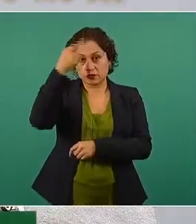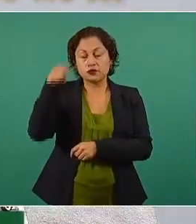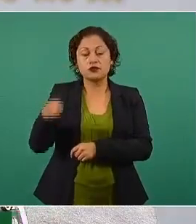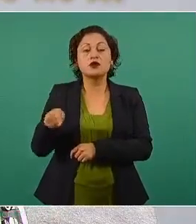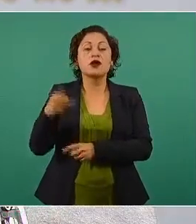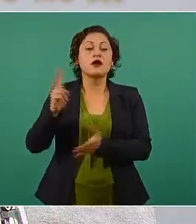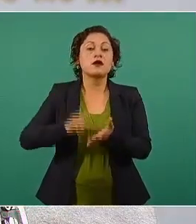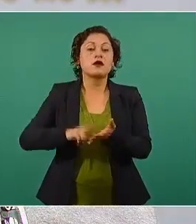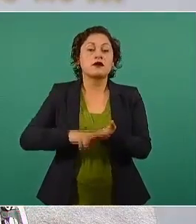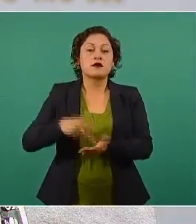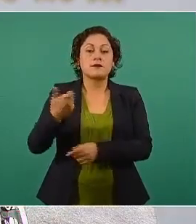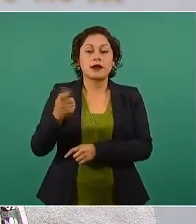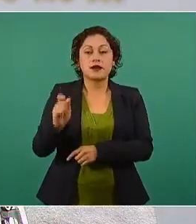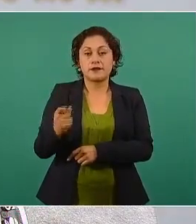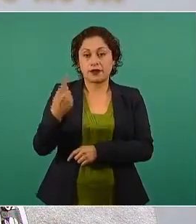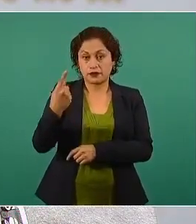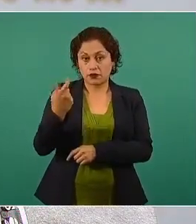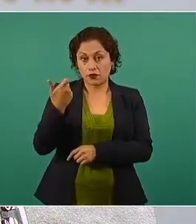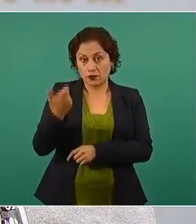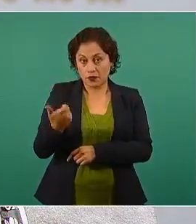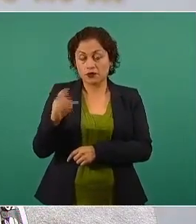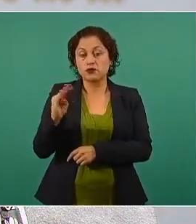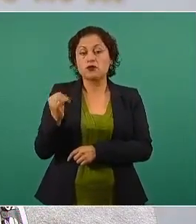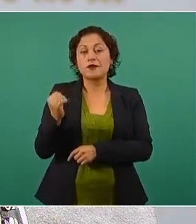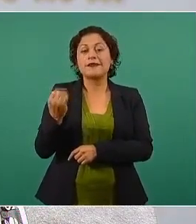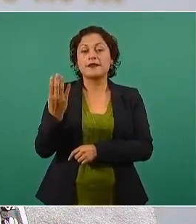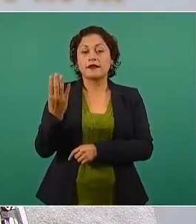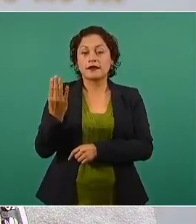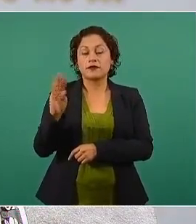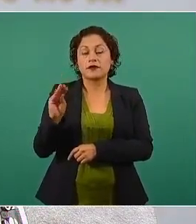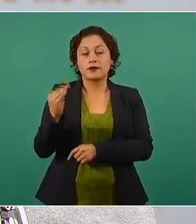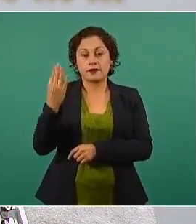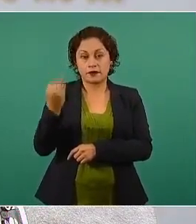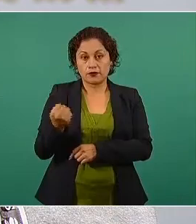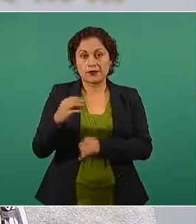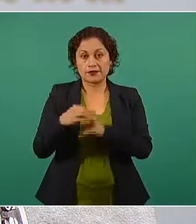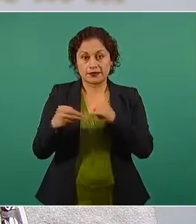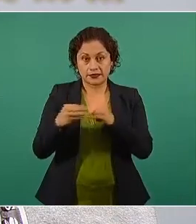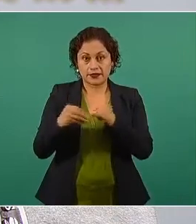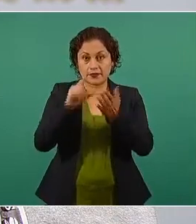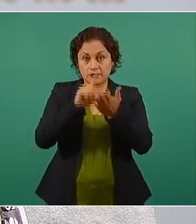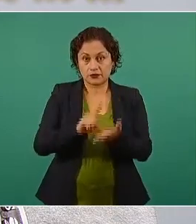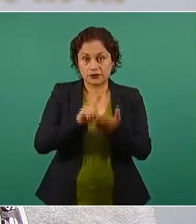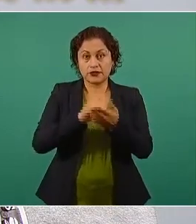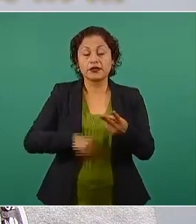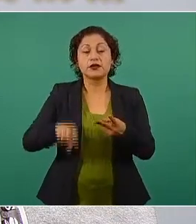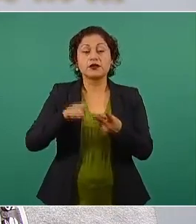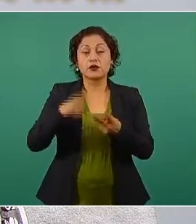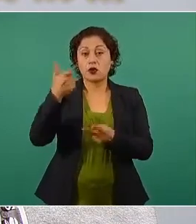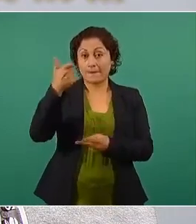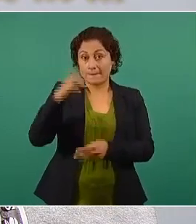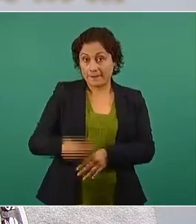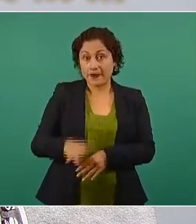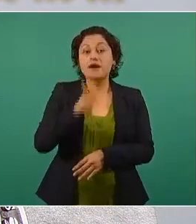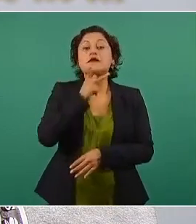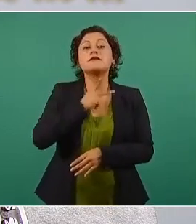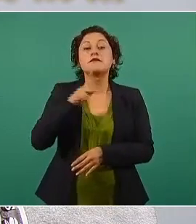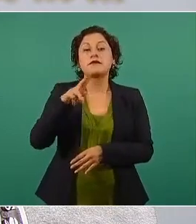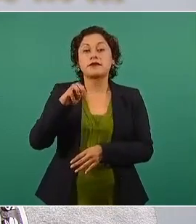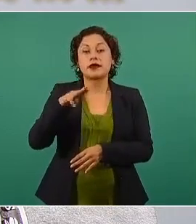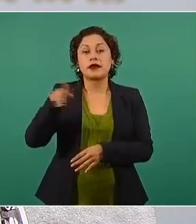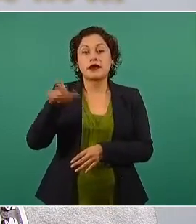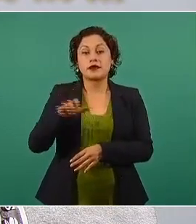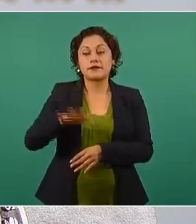promedio de 21 pesos con 99 centavos por litro. El más bajo lo tuvo la franquicia Pemex en